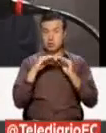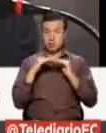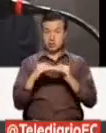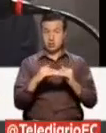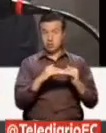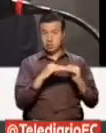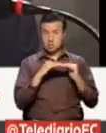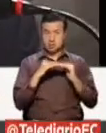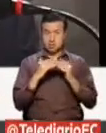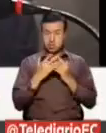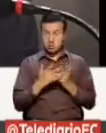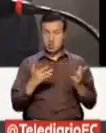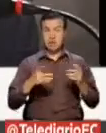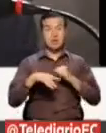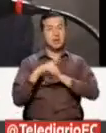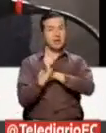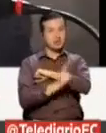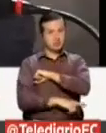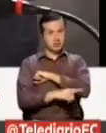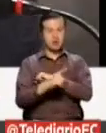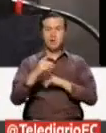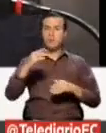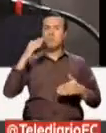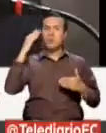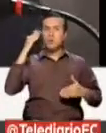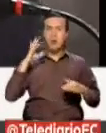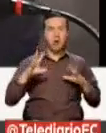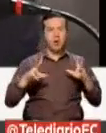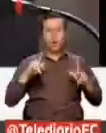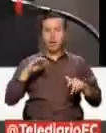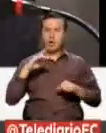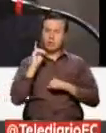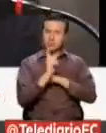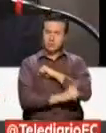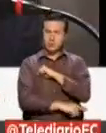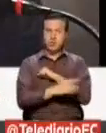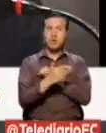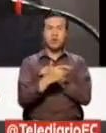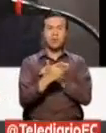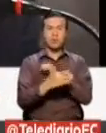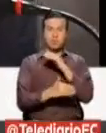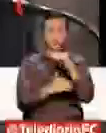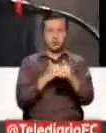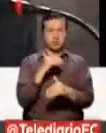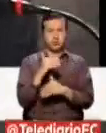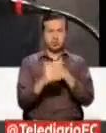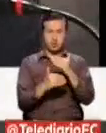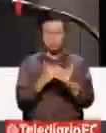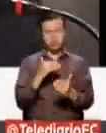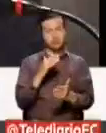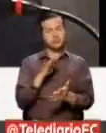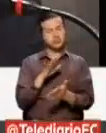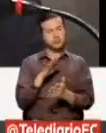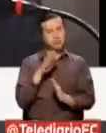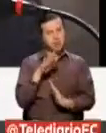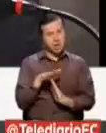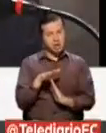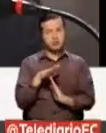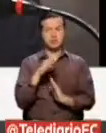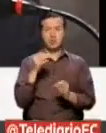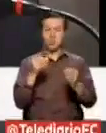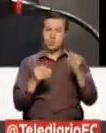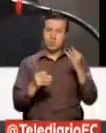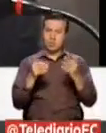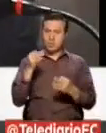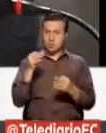democracias sancionen a los políticos corruptos a través de procedimientos que son pacíficos, a través de una justicia